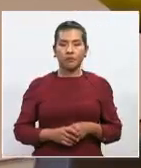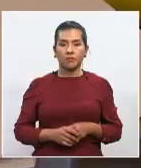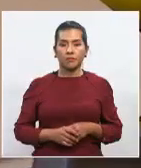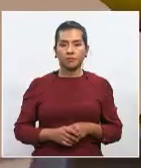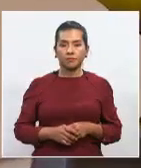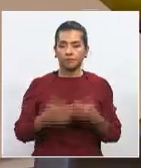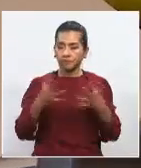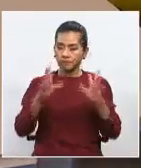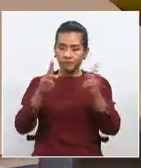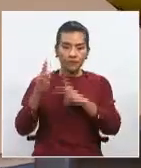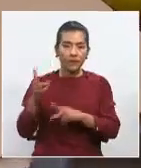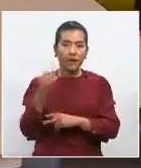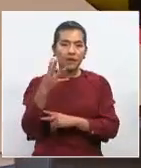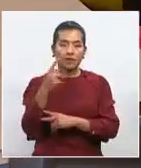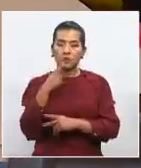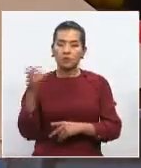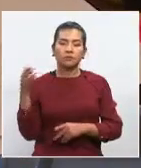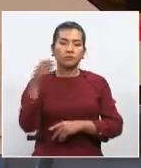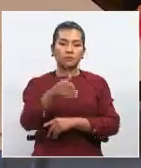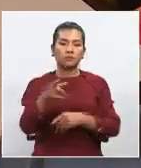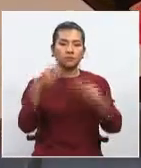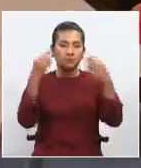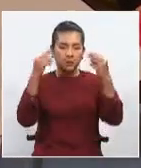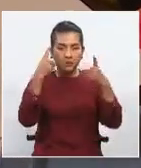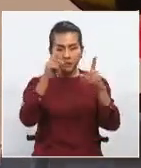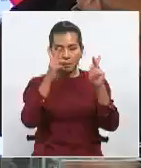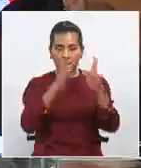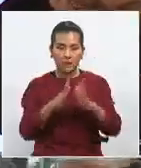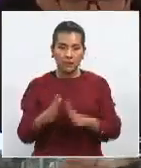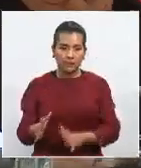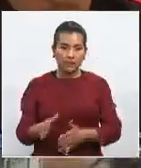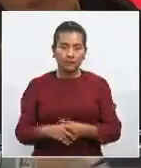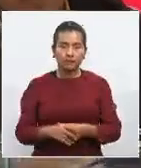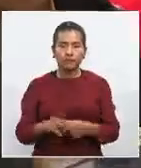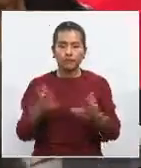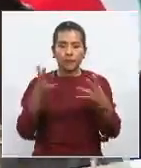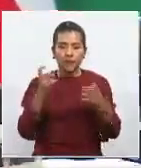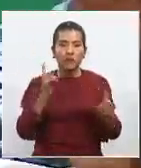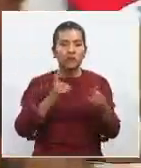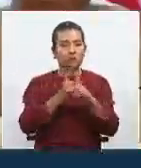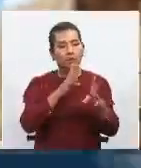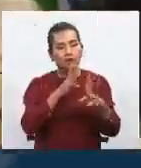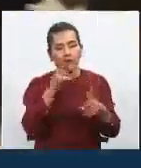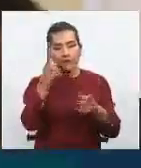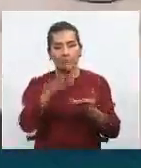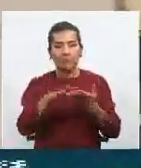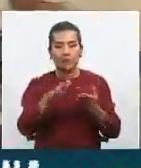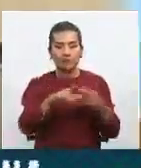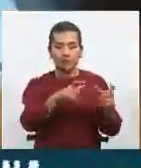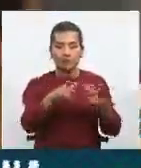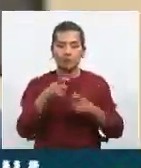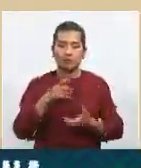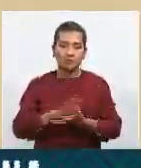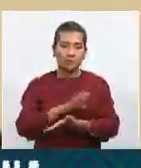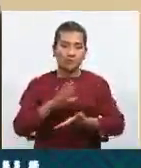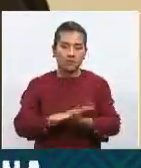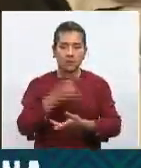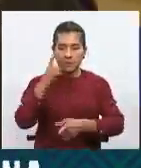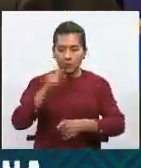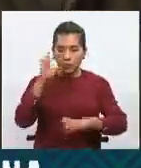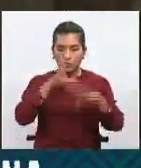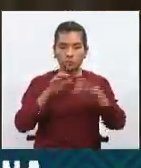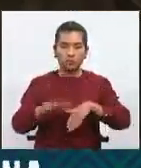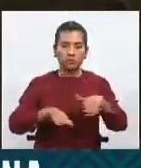14 postulantes se apersonaron este miércoles ante la Comisión Mixta de Planificación para la entrevista, última etapa del proceso de elección y designación del